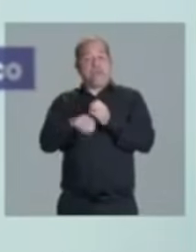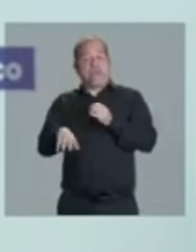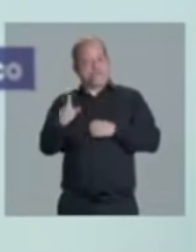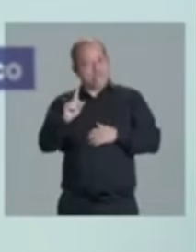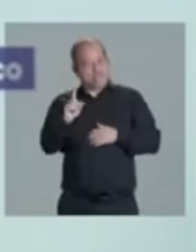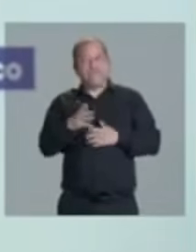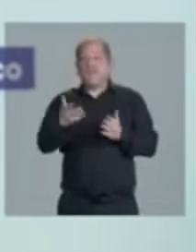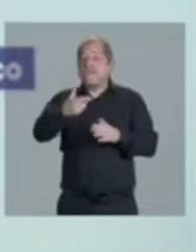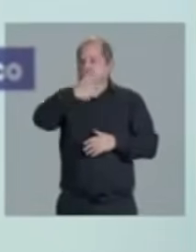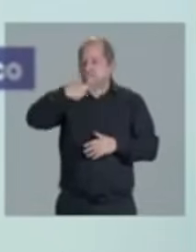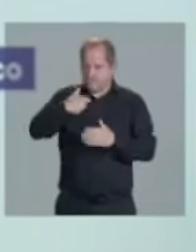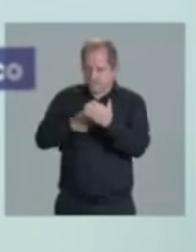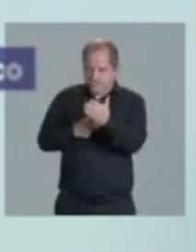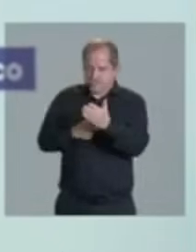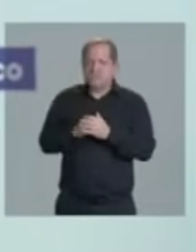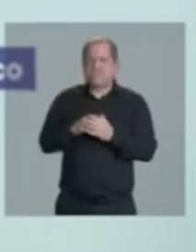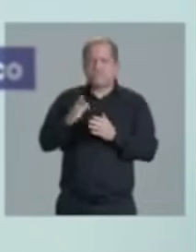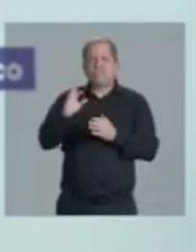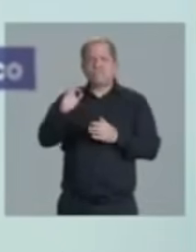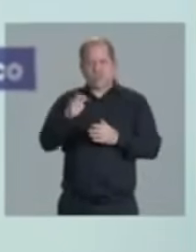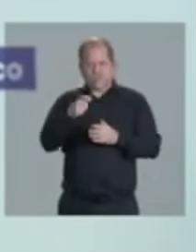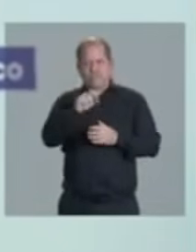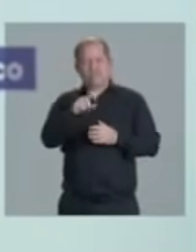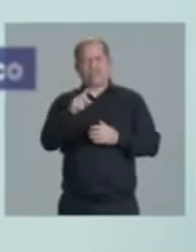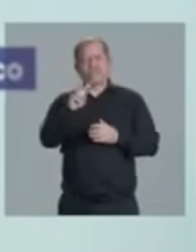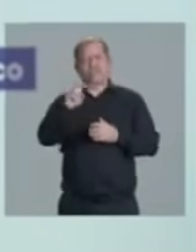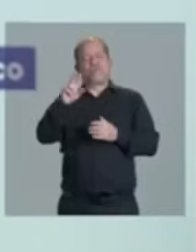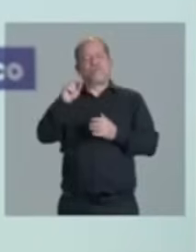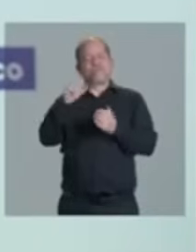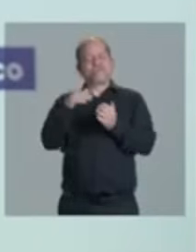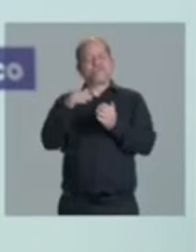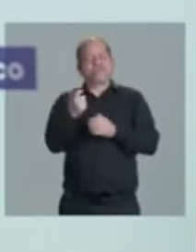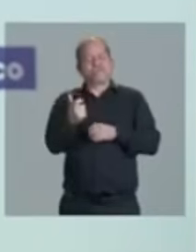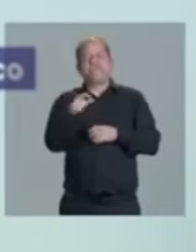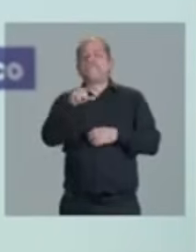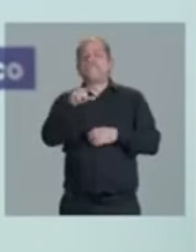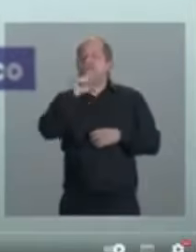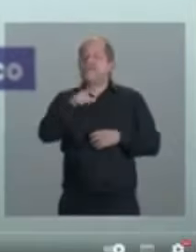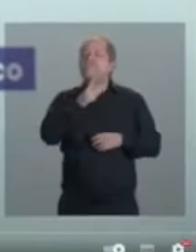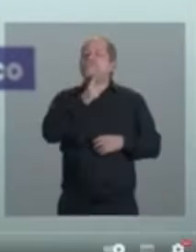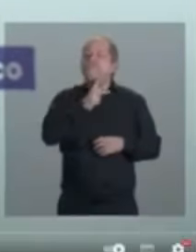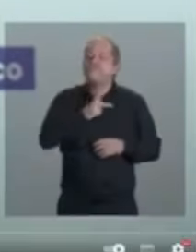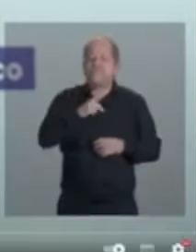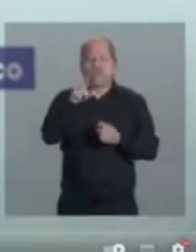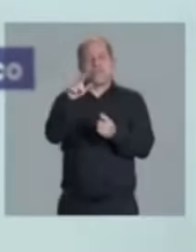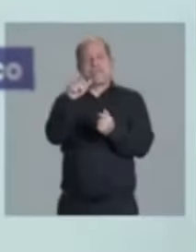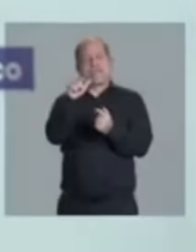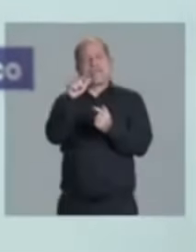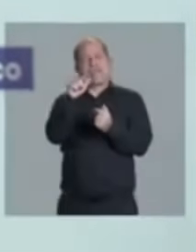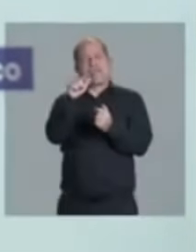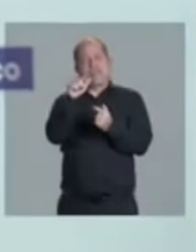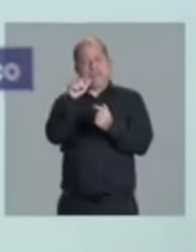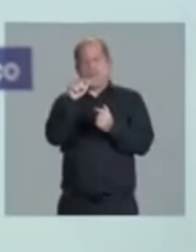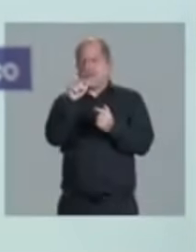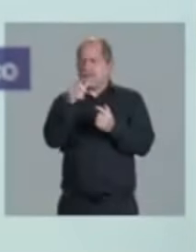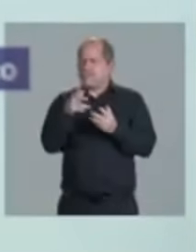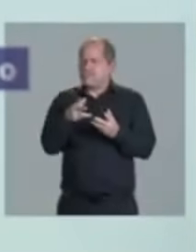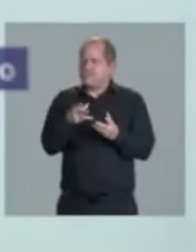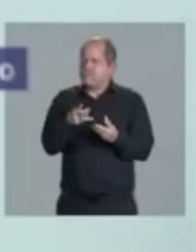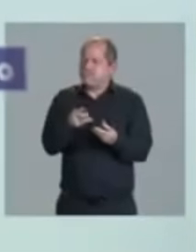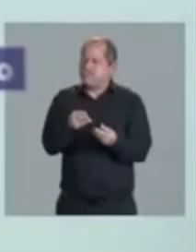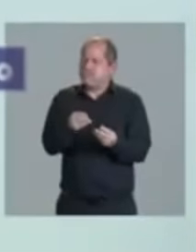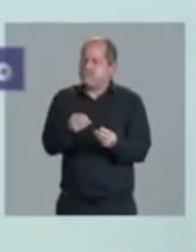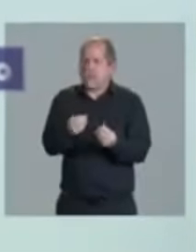de pesos. Además, dilapidó los excedentes petroleros y una política de cambio para el país que se desperdició.